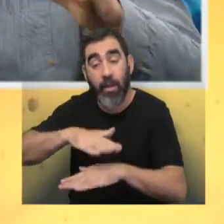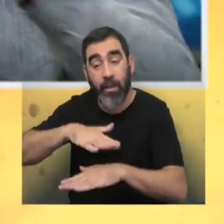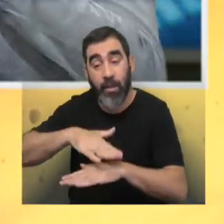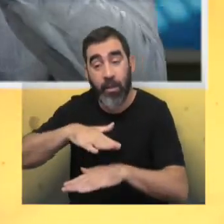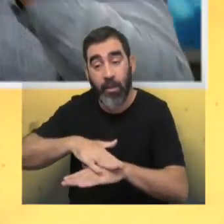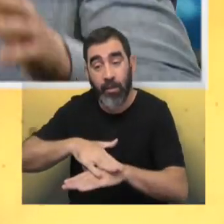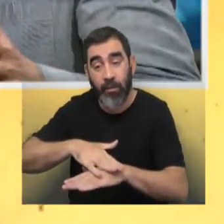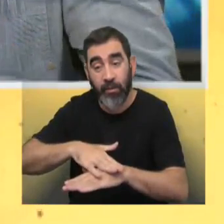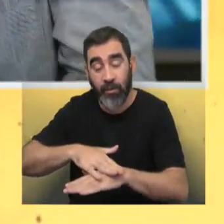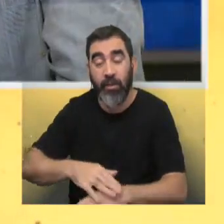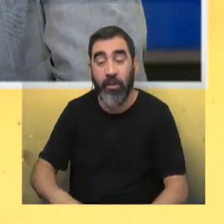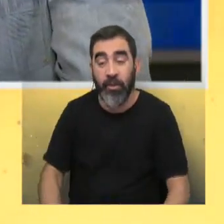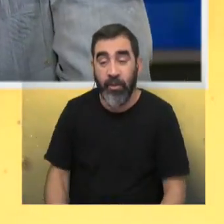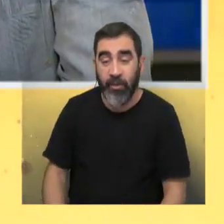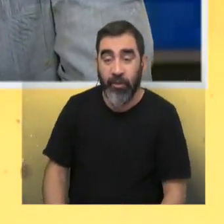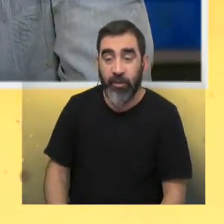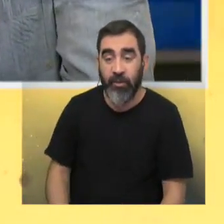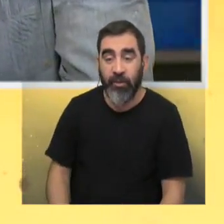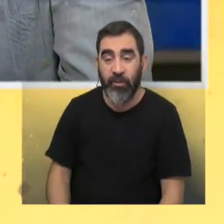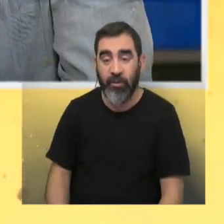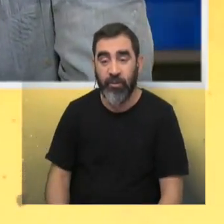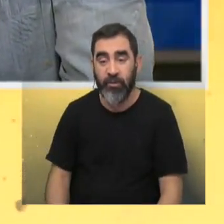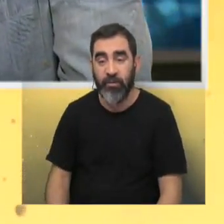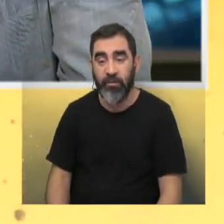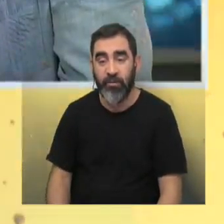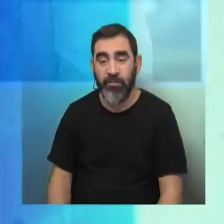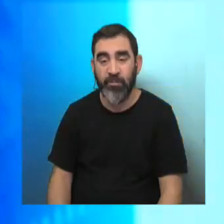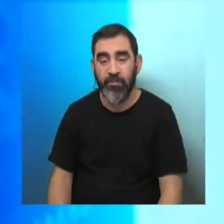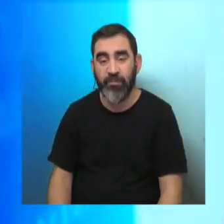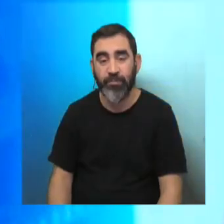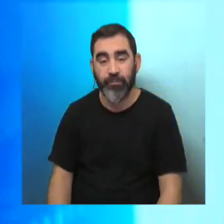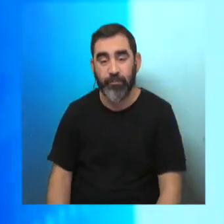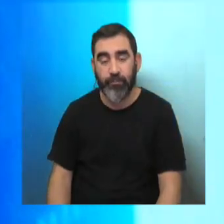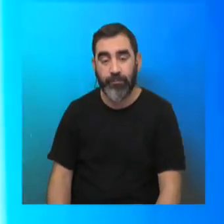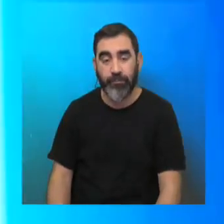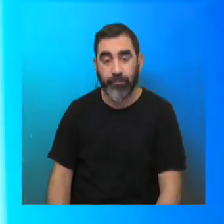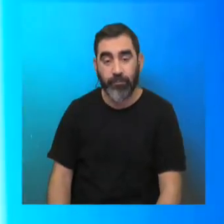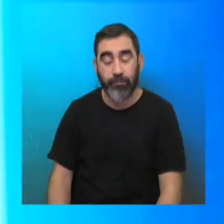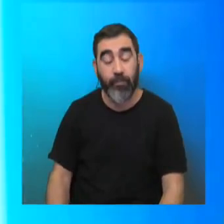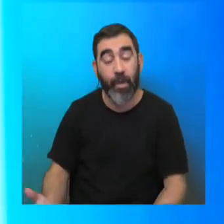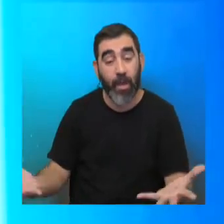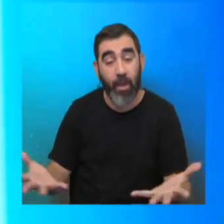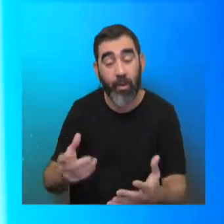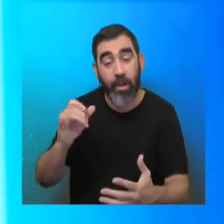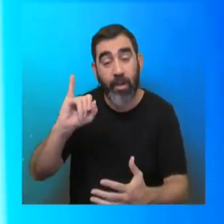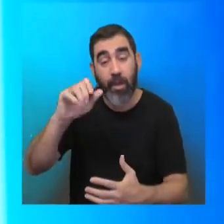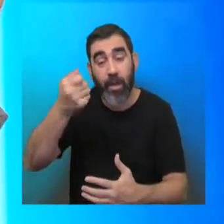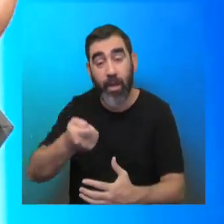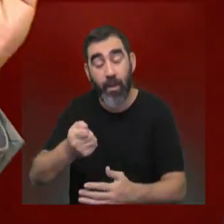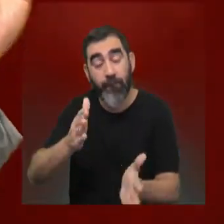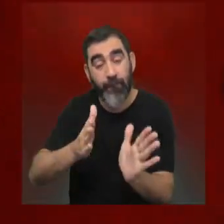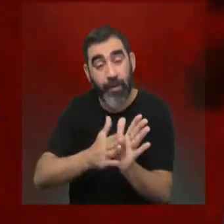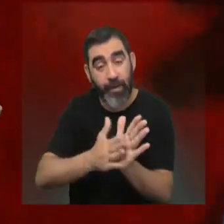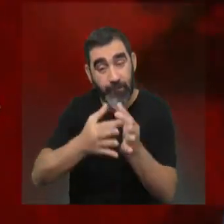el gran paraguas dentro del cual se ubica la IA verificada. Ahí está, ahí quería llegar. Ahora estamos hablando de inteligencia artificial